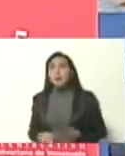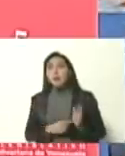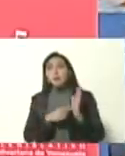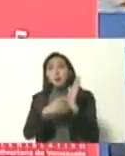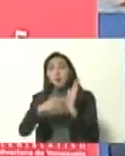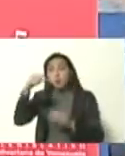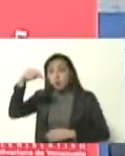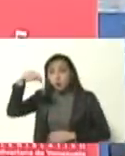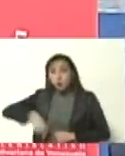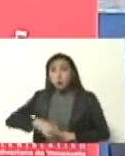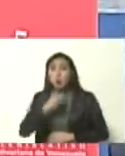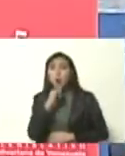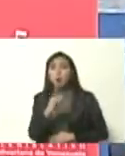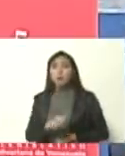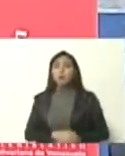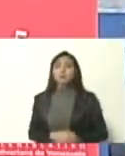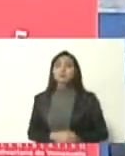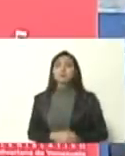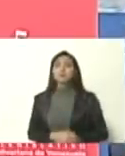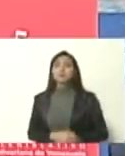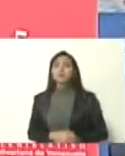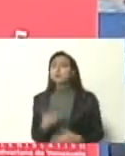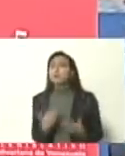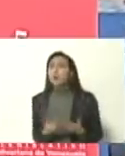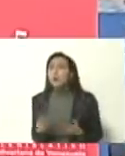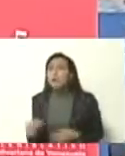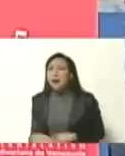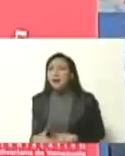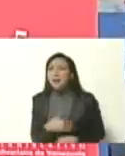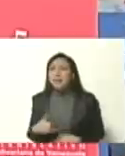día de hoy. ¿Cuántas más pruebas necesitan